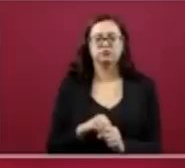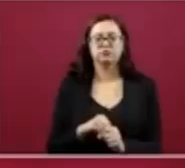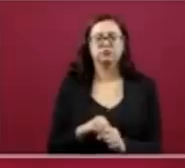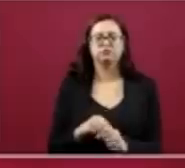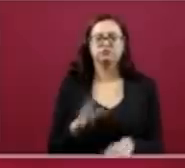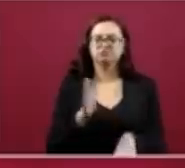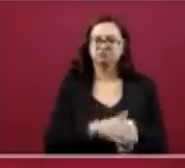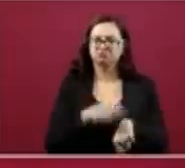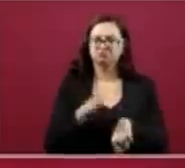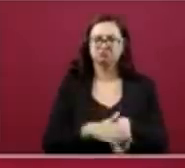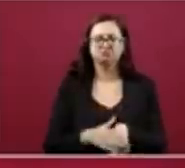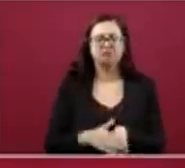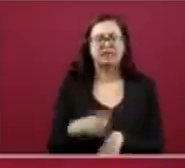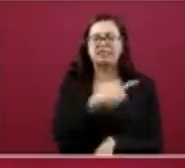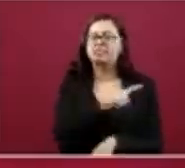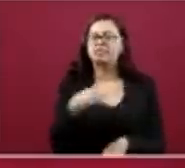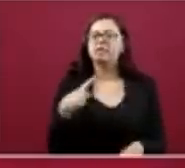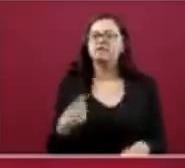garantizar la igualdad